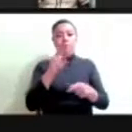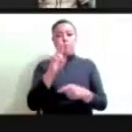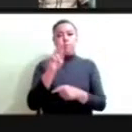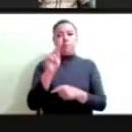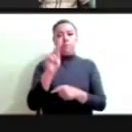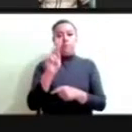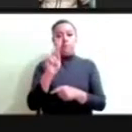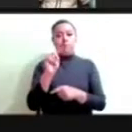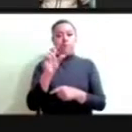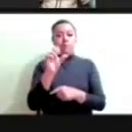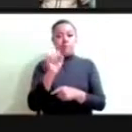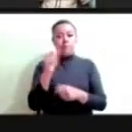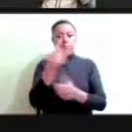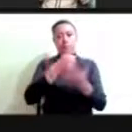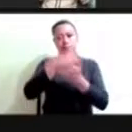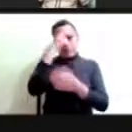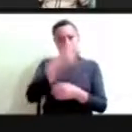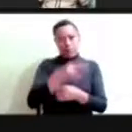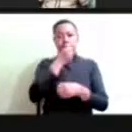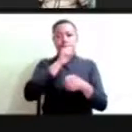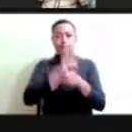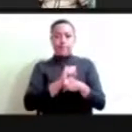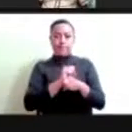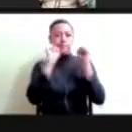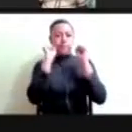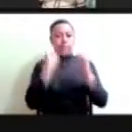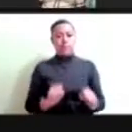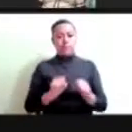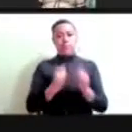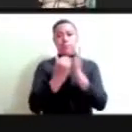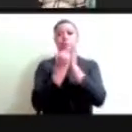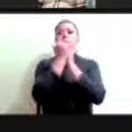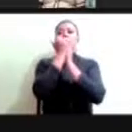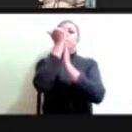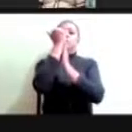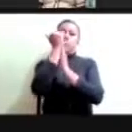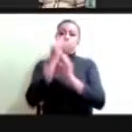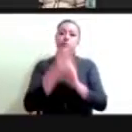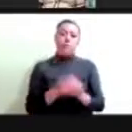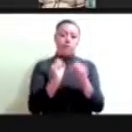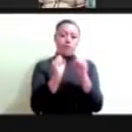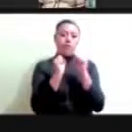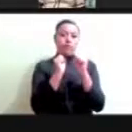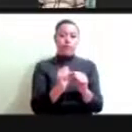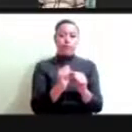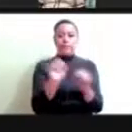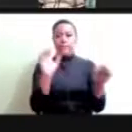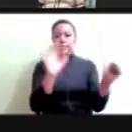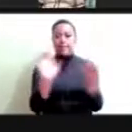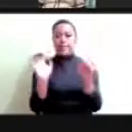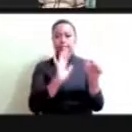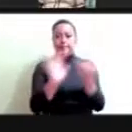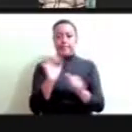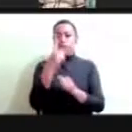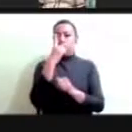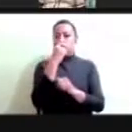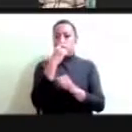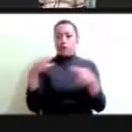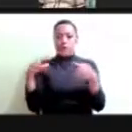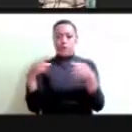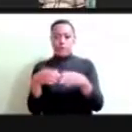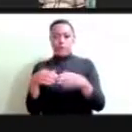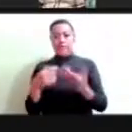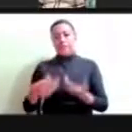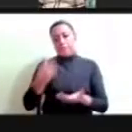la Secretaría de Seguridad Ciudadana incrementó el estado de fuerza a 600 policías capitalinos más con la finalidad